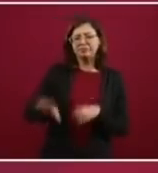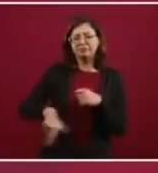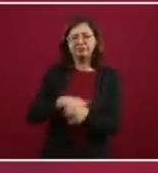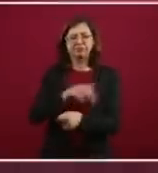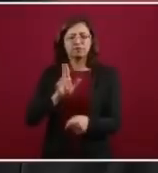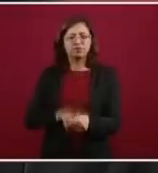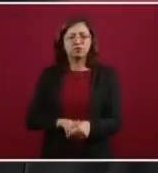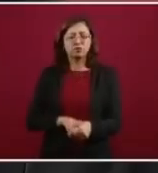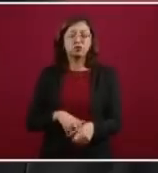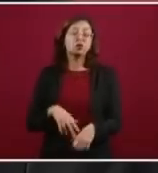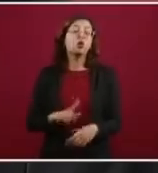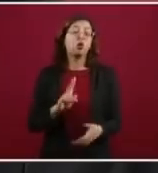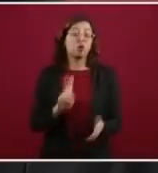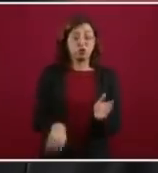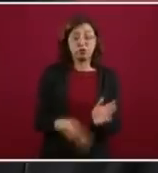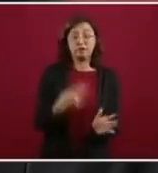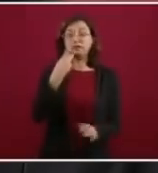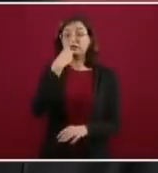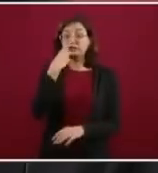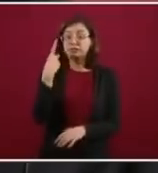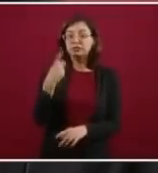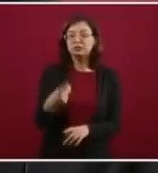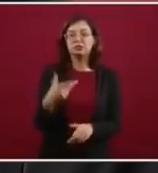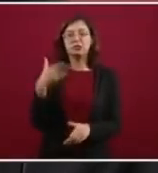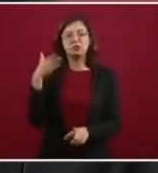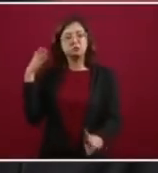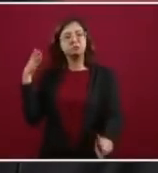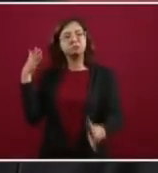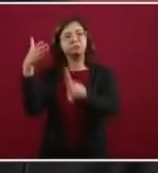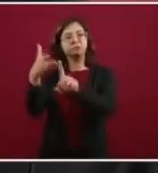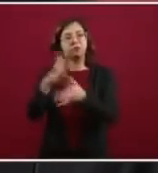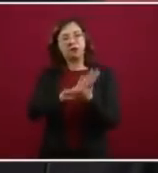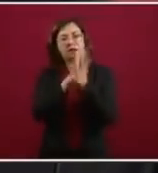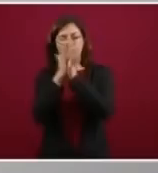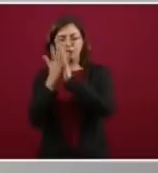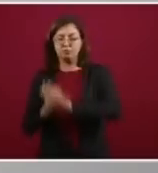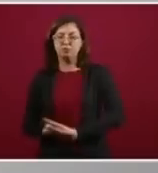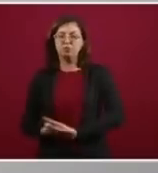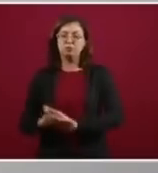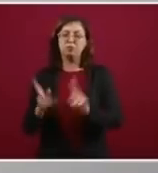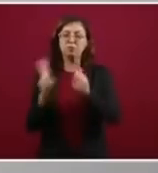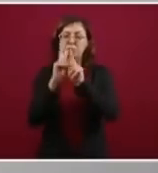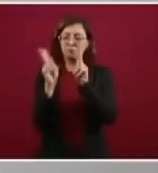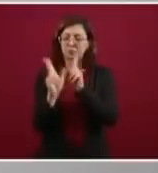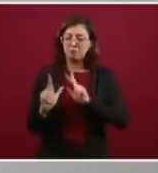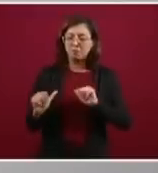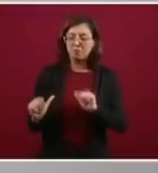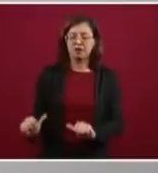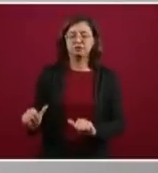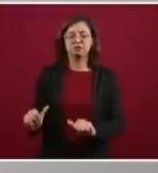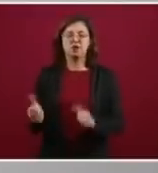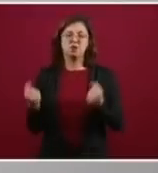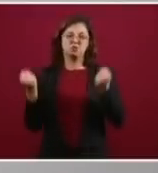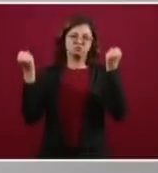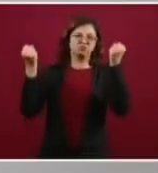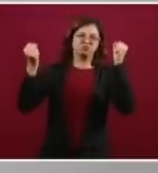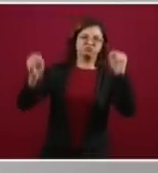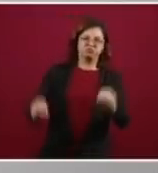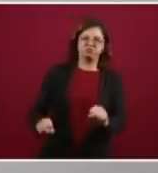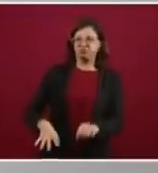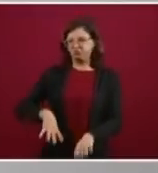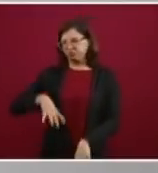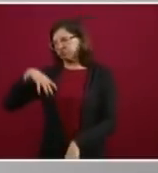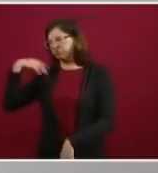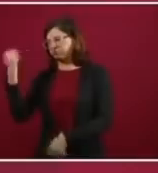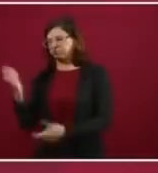Y repito, vamos al cambio por el camino de la concordia, sin autoritarismos, sin uso de la